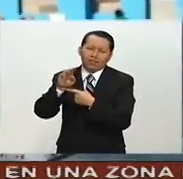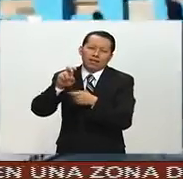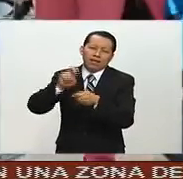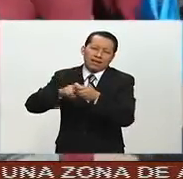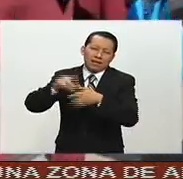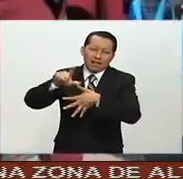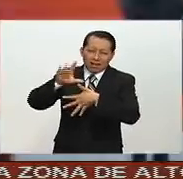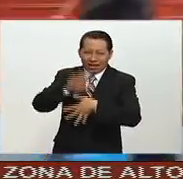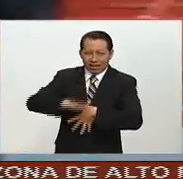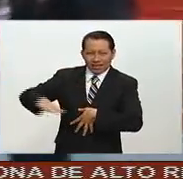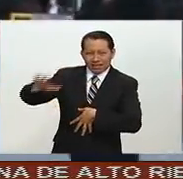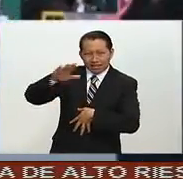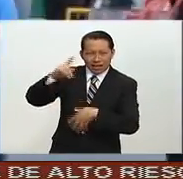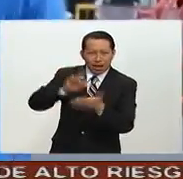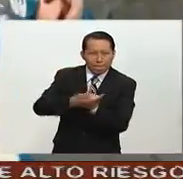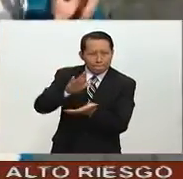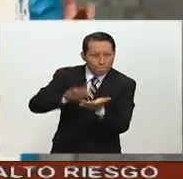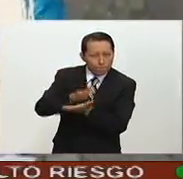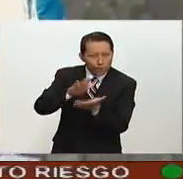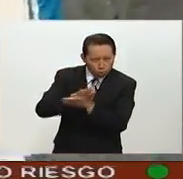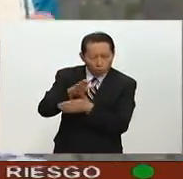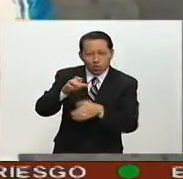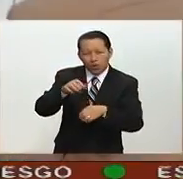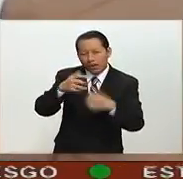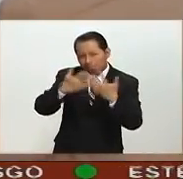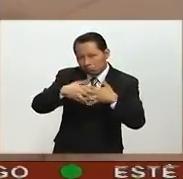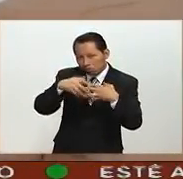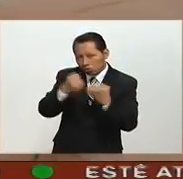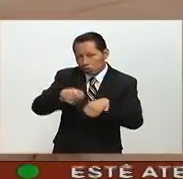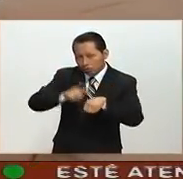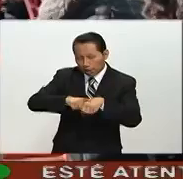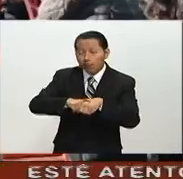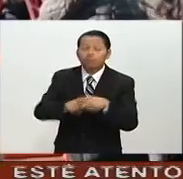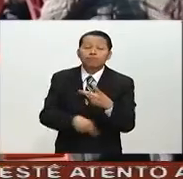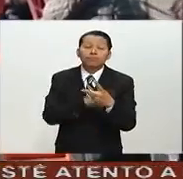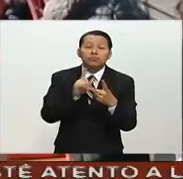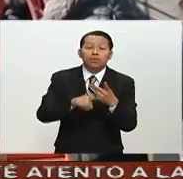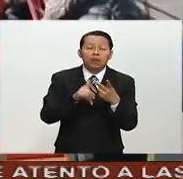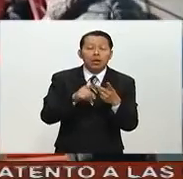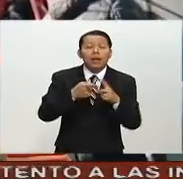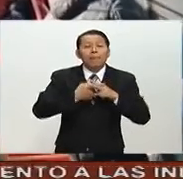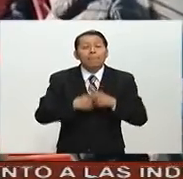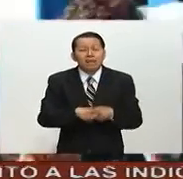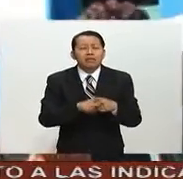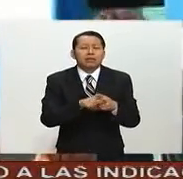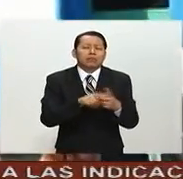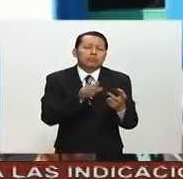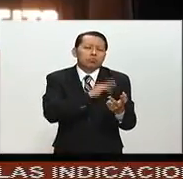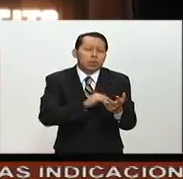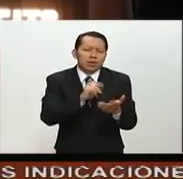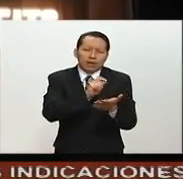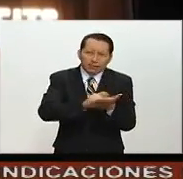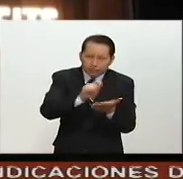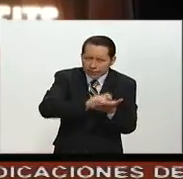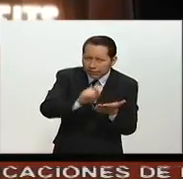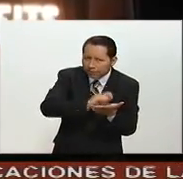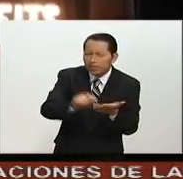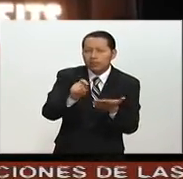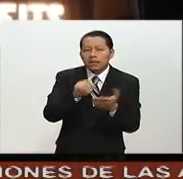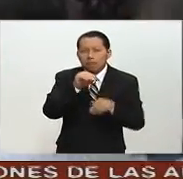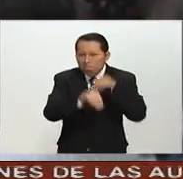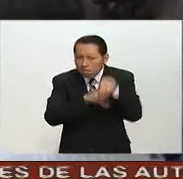Latina más grande de apoyo a emprendedores sociales. Y por otro lado, empecé a entrevistar, a escribir y a hacer contenido